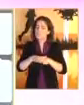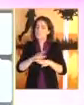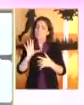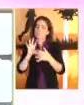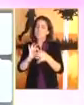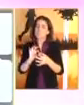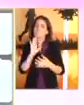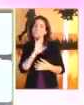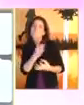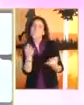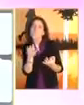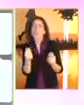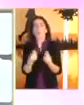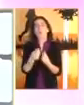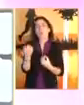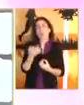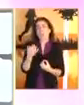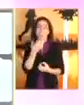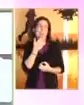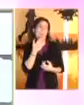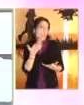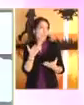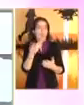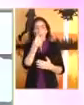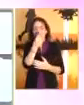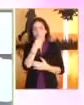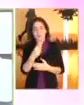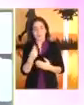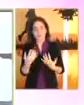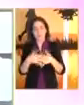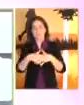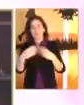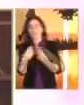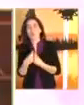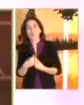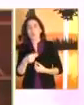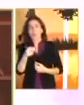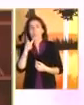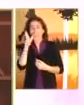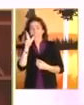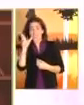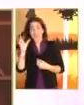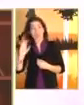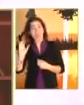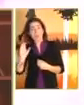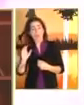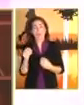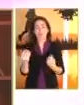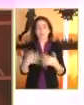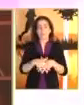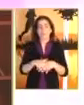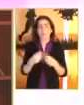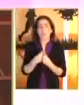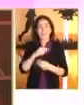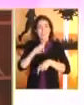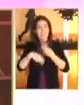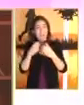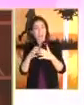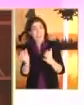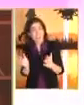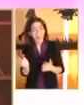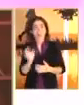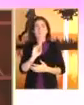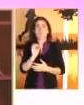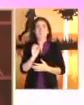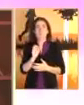comida, ¿tenemos que mezclarlo con a lo mejor algo de hidratos? ¿Tenemos que mezclarlo con ensaladas? Entiendo la pregunta. El pescado, como es